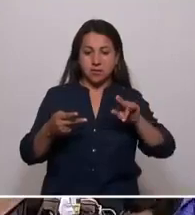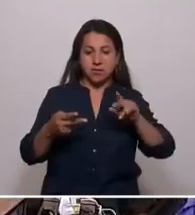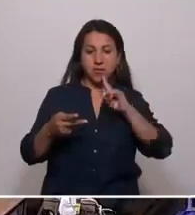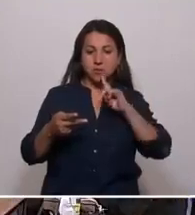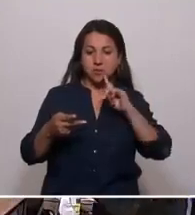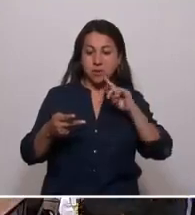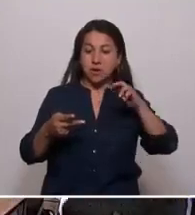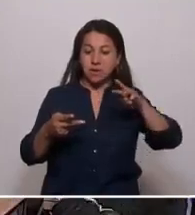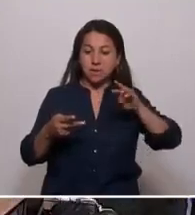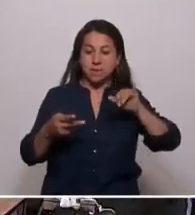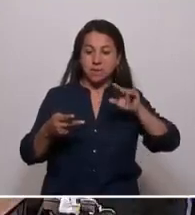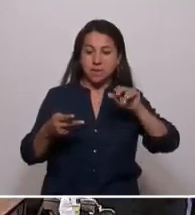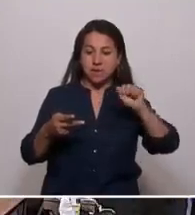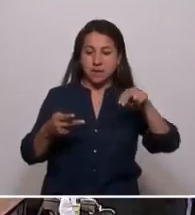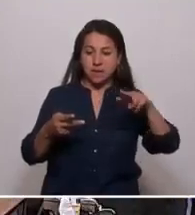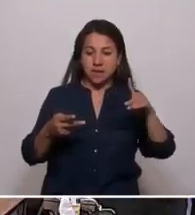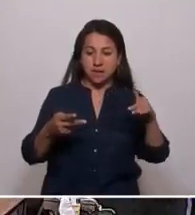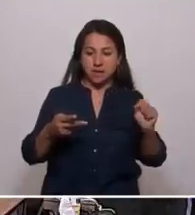El micrófono, por favor.